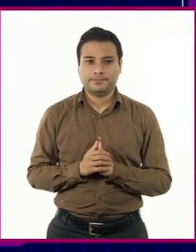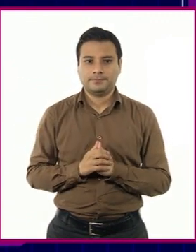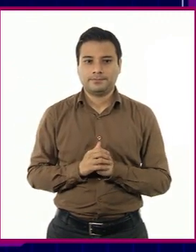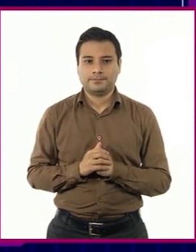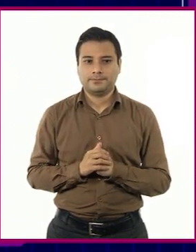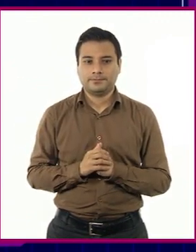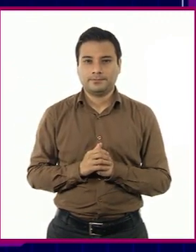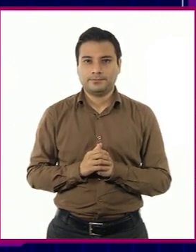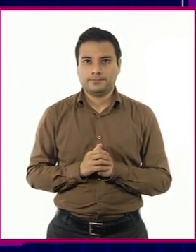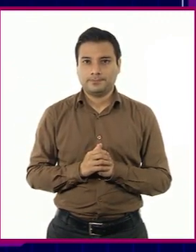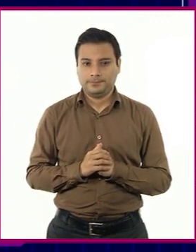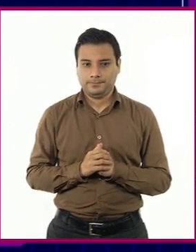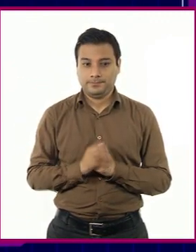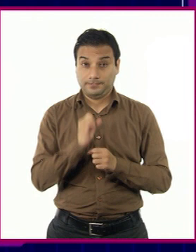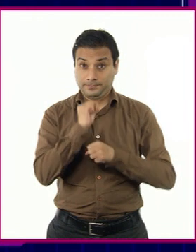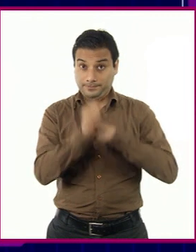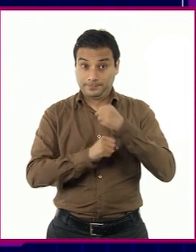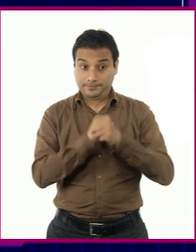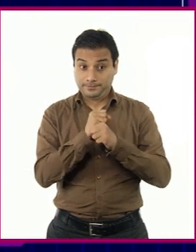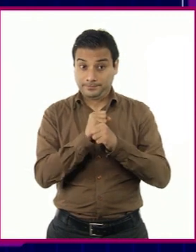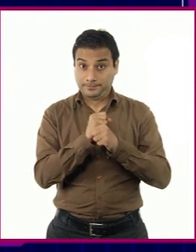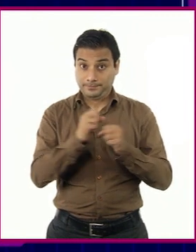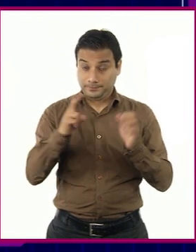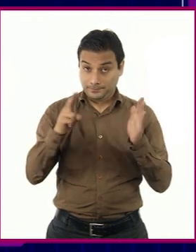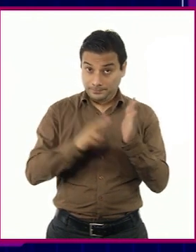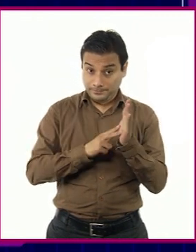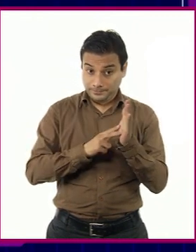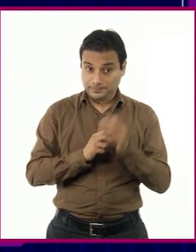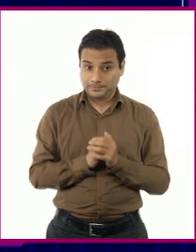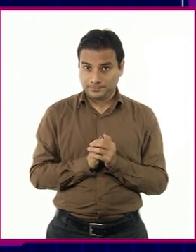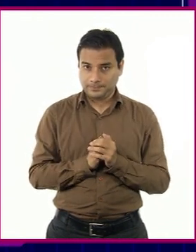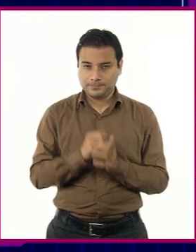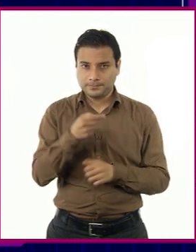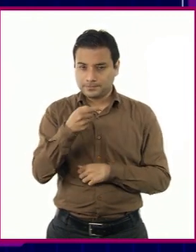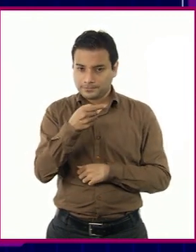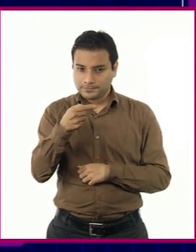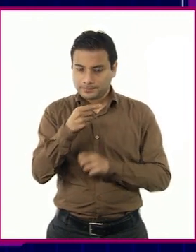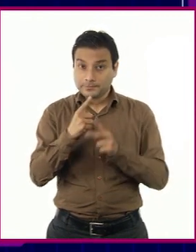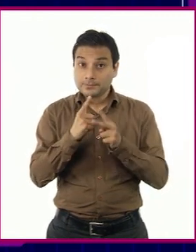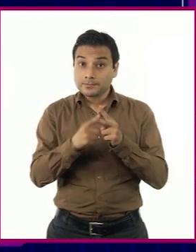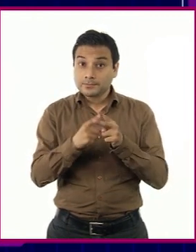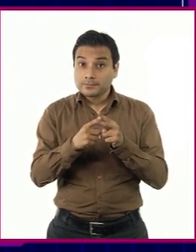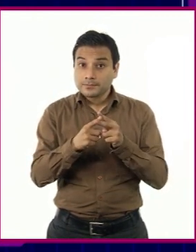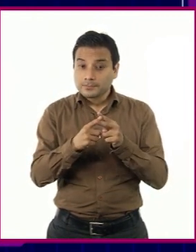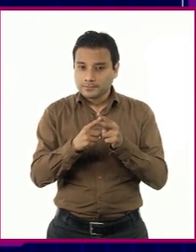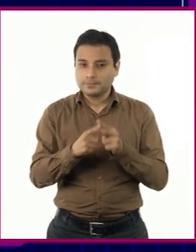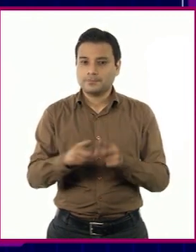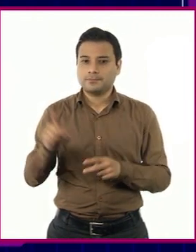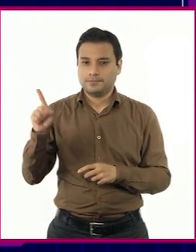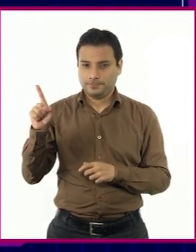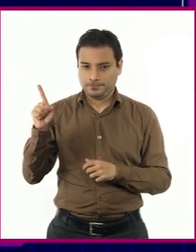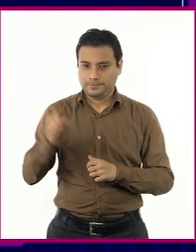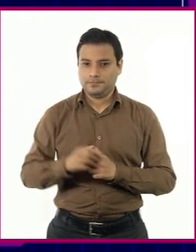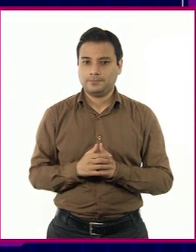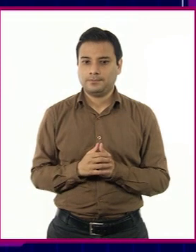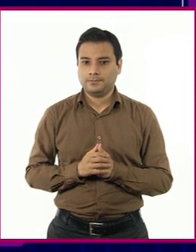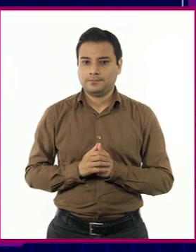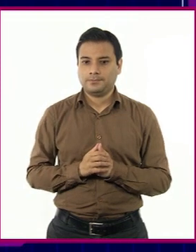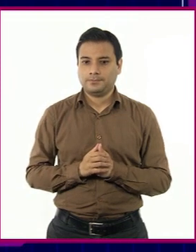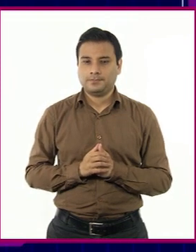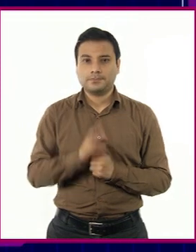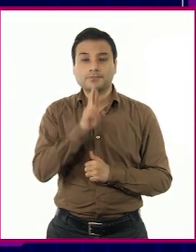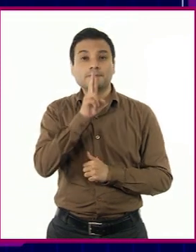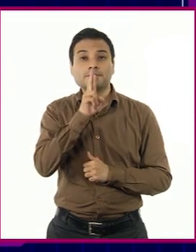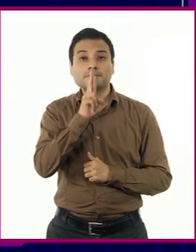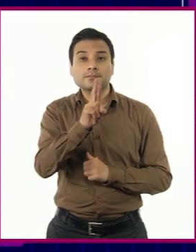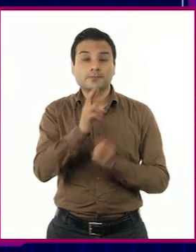488,000. Y en la primera década de 2000, es igual a 3,200,000 barriles menos la media.